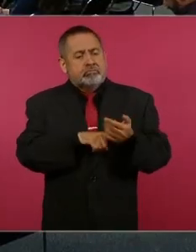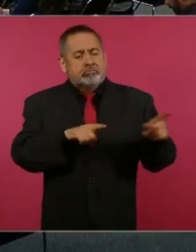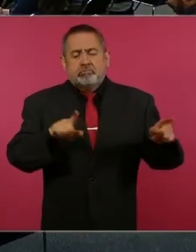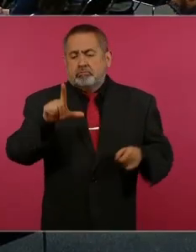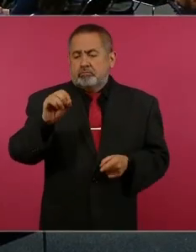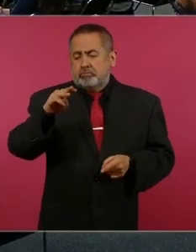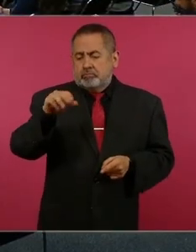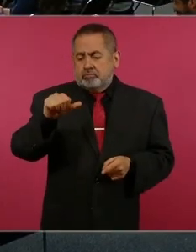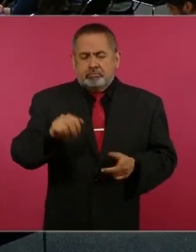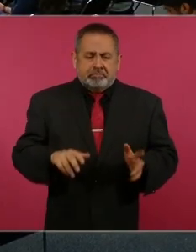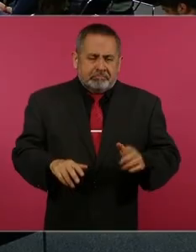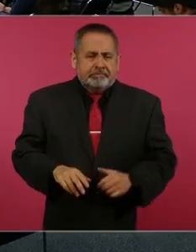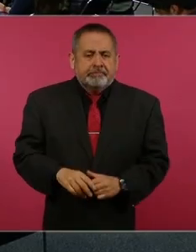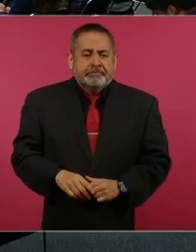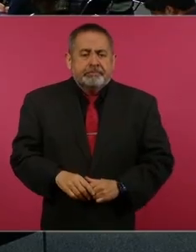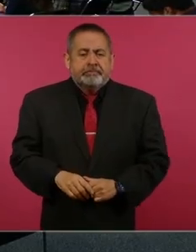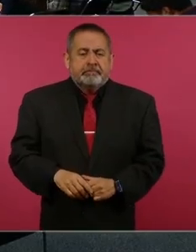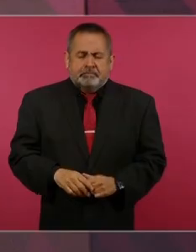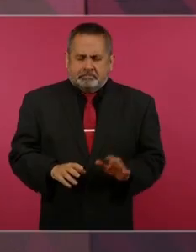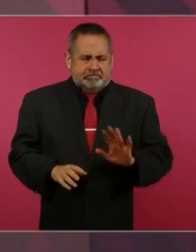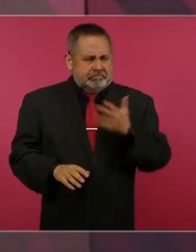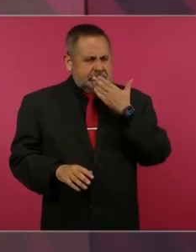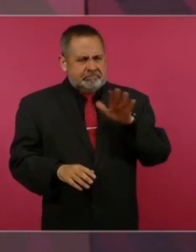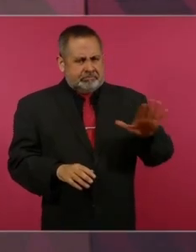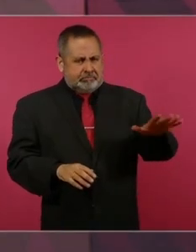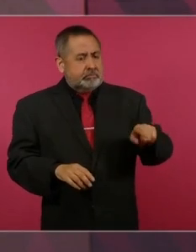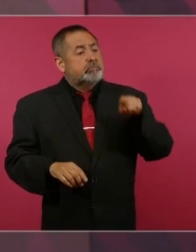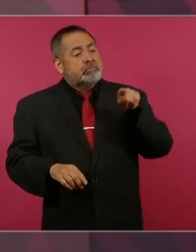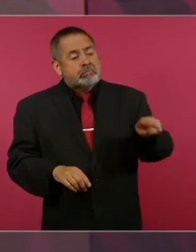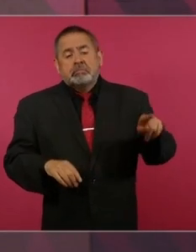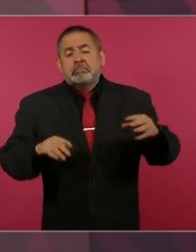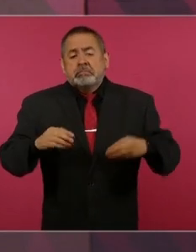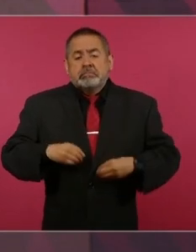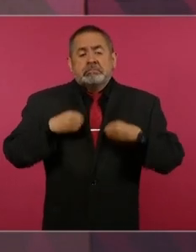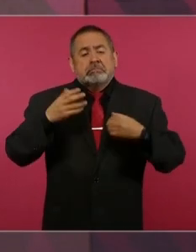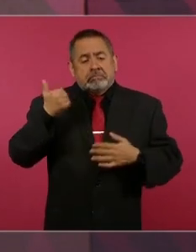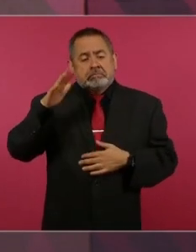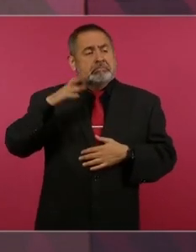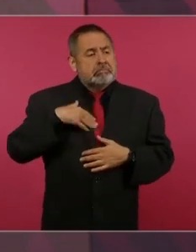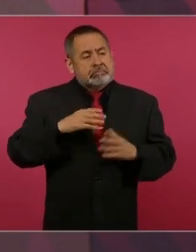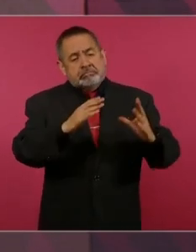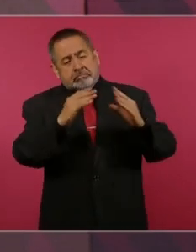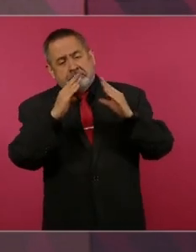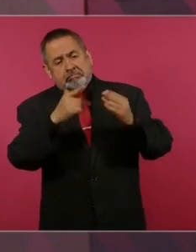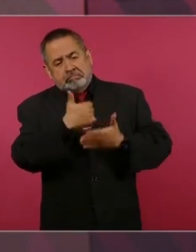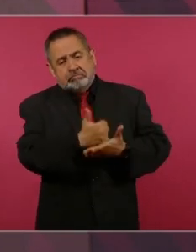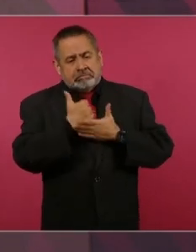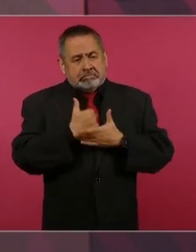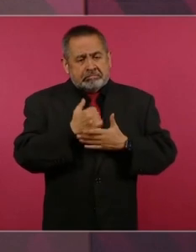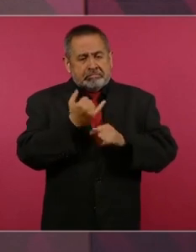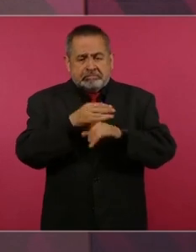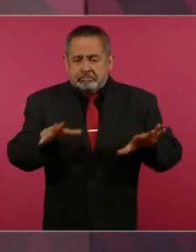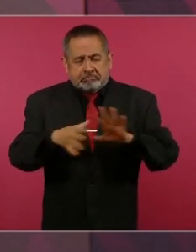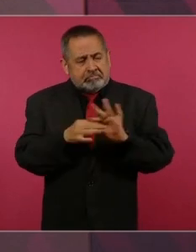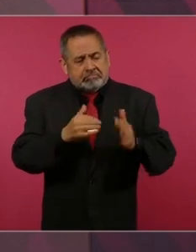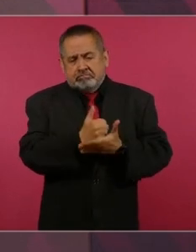las Lomas, bueno, vivía mi maestro que me ayudó mucho en mi